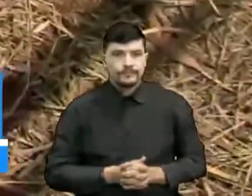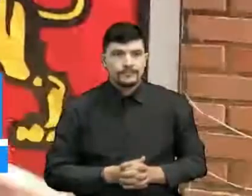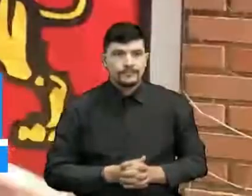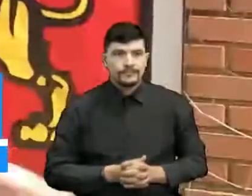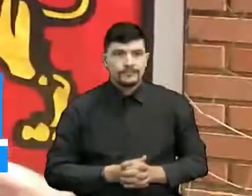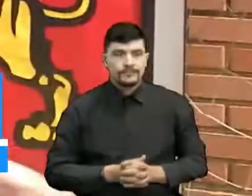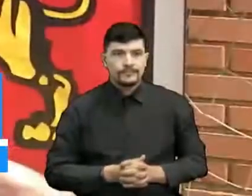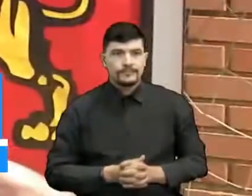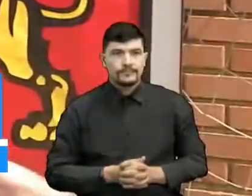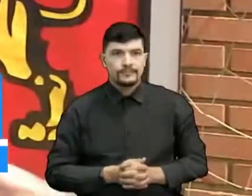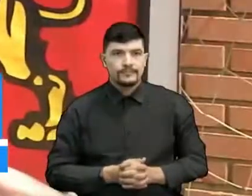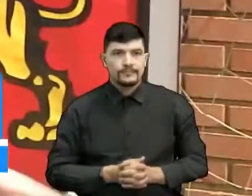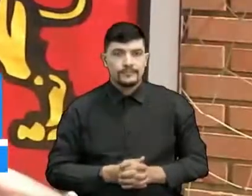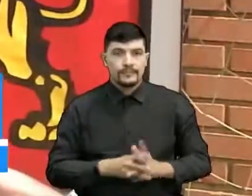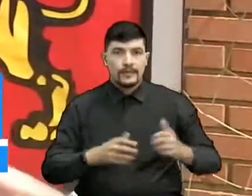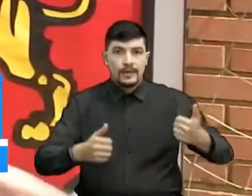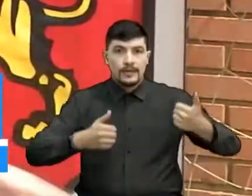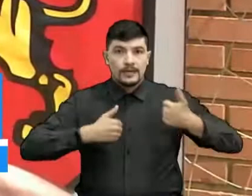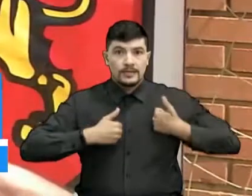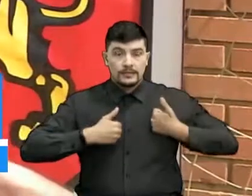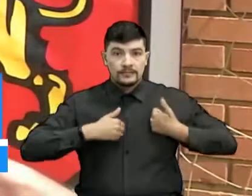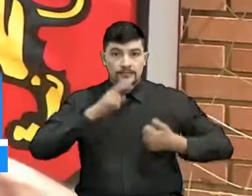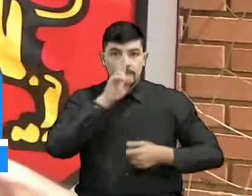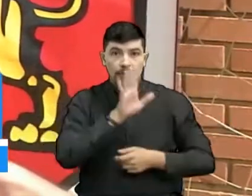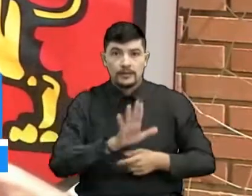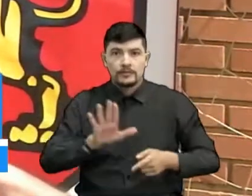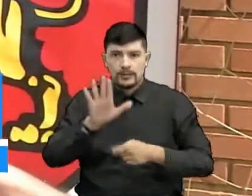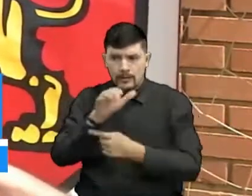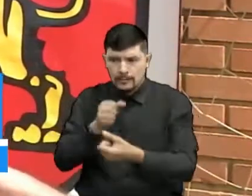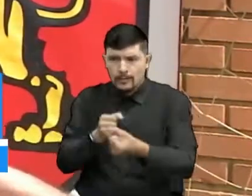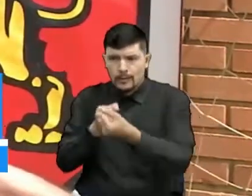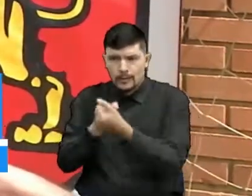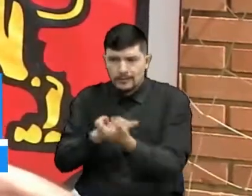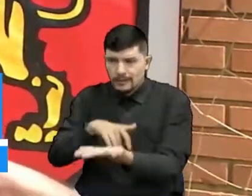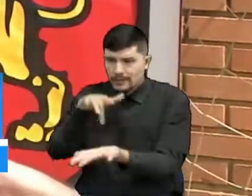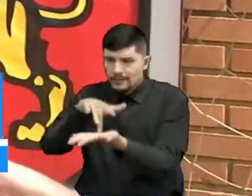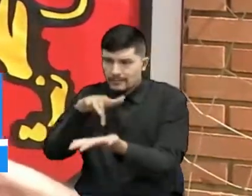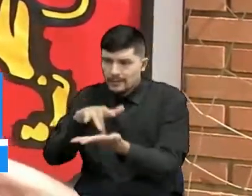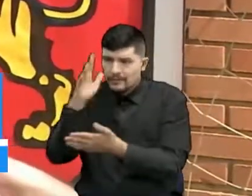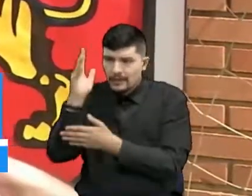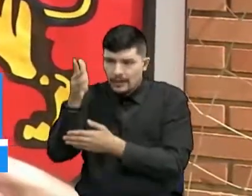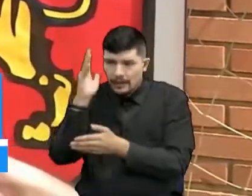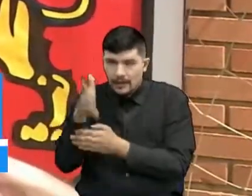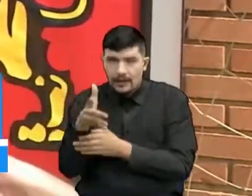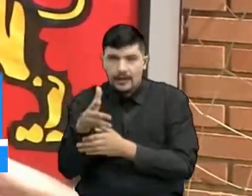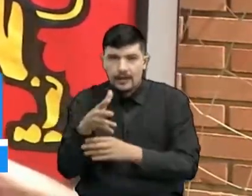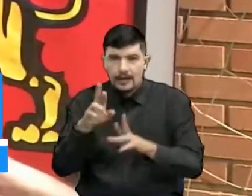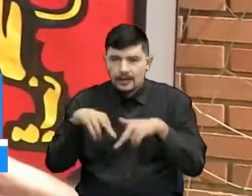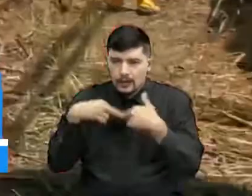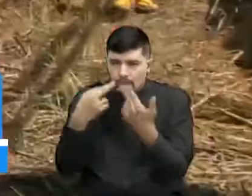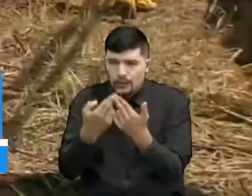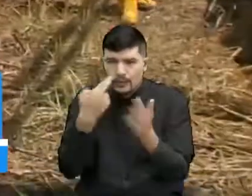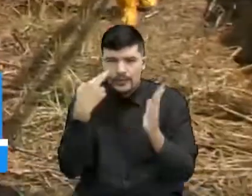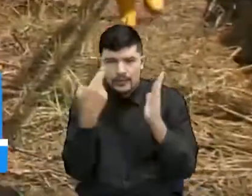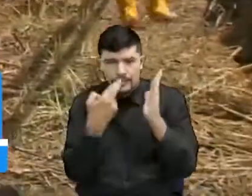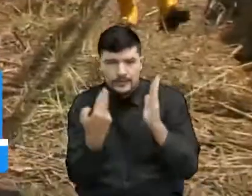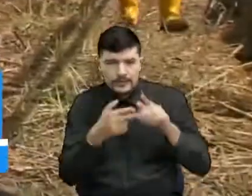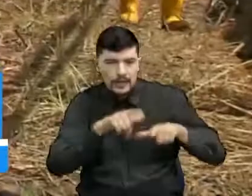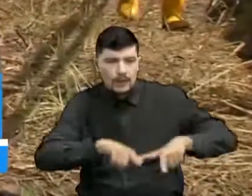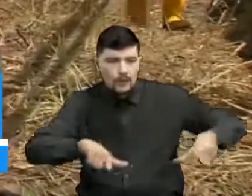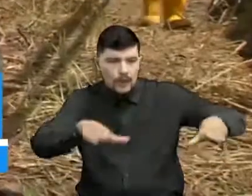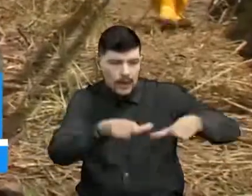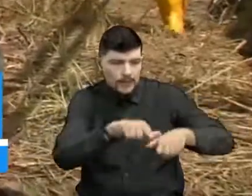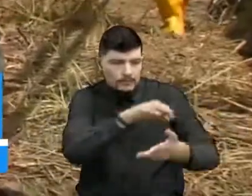día con las conferencias, con la revisión de los puntos donde se van a hacer las siembras y obviamente pues